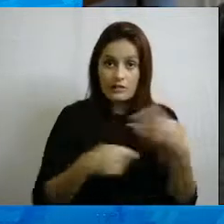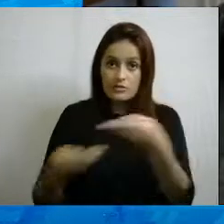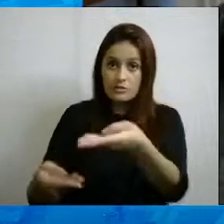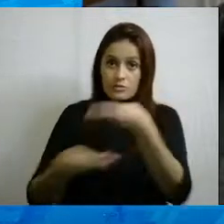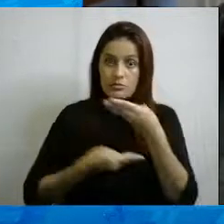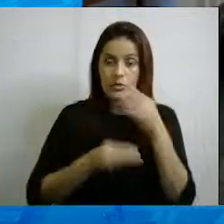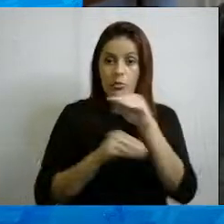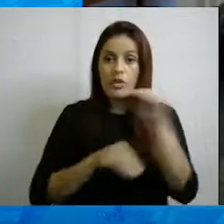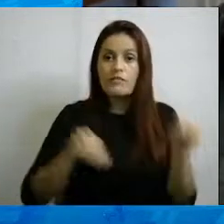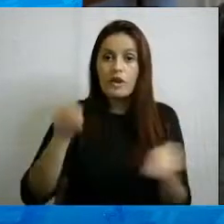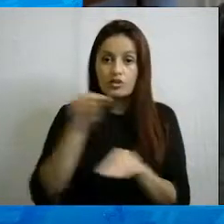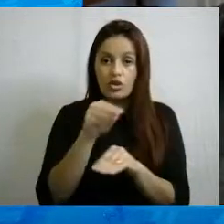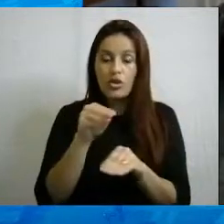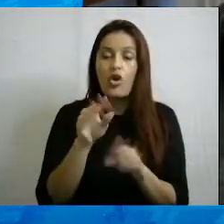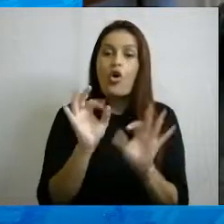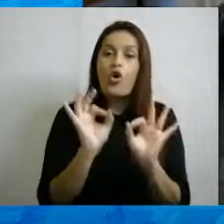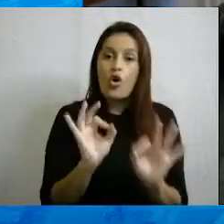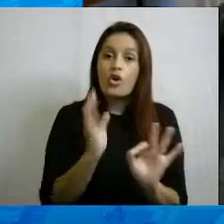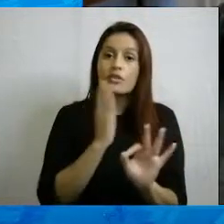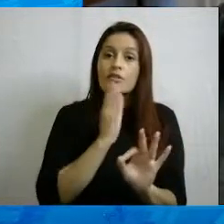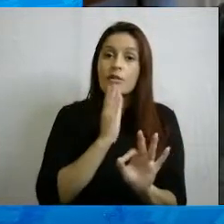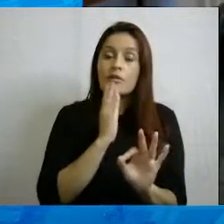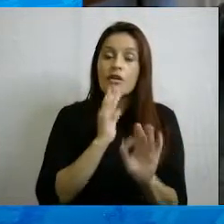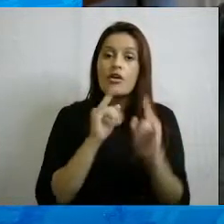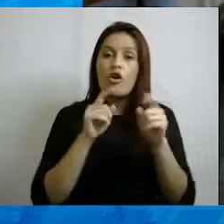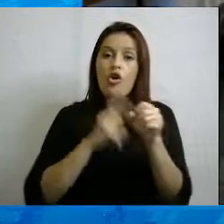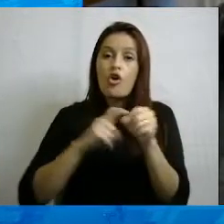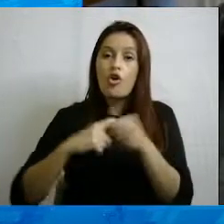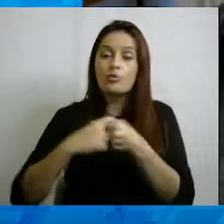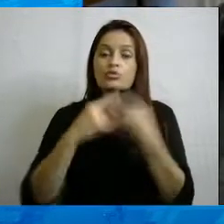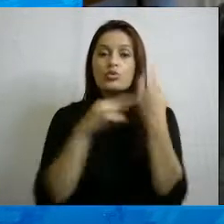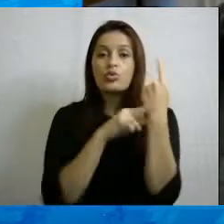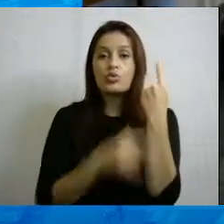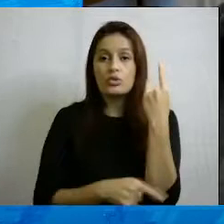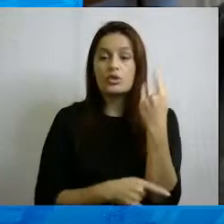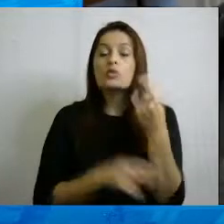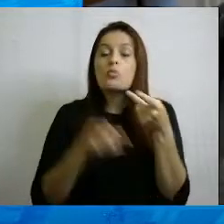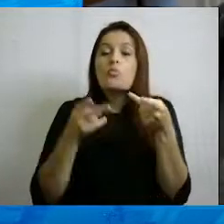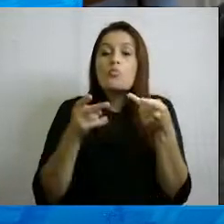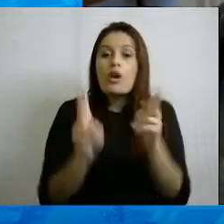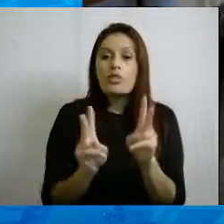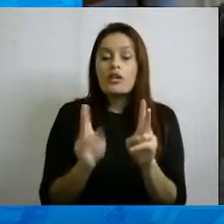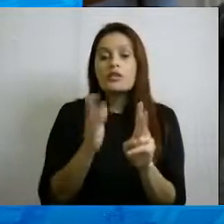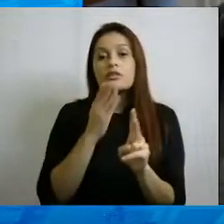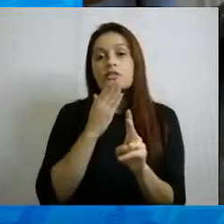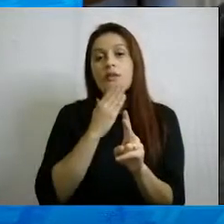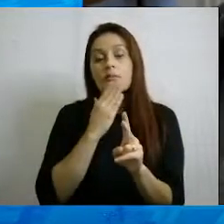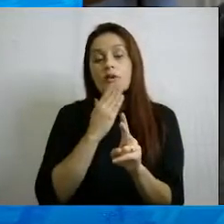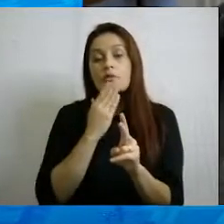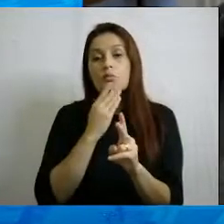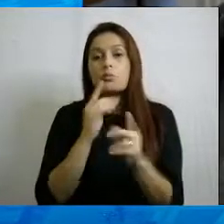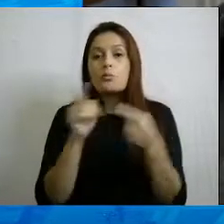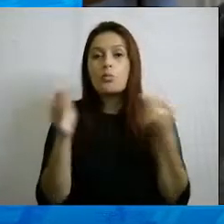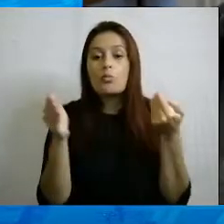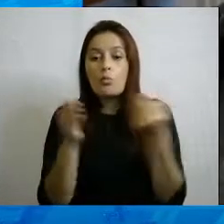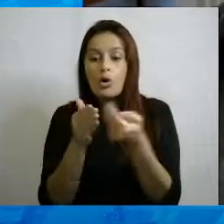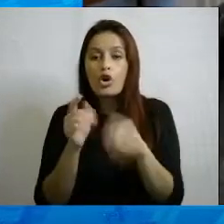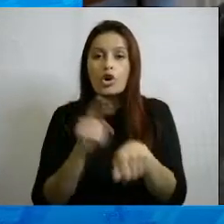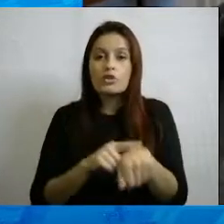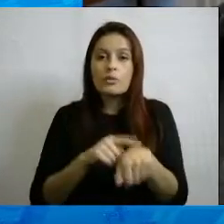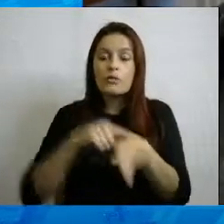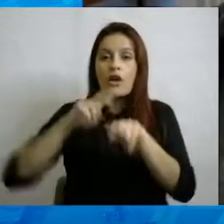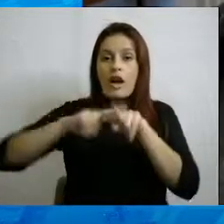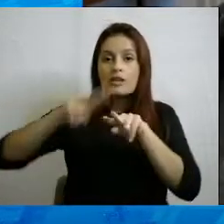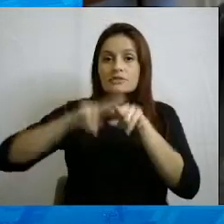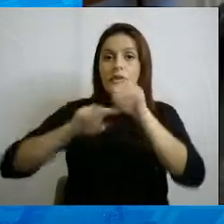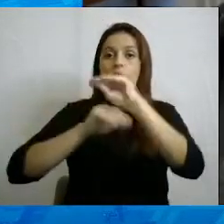modificación, o también puede ser a través de la comisión jurídica, en ambos casos es viable, y que podamos en corto tiempo también hacer esta modificación